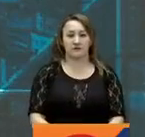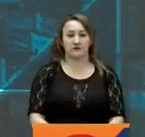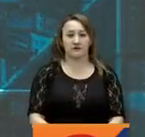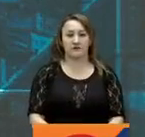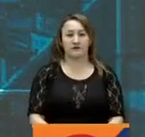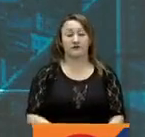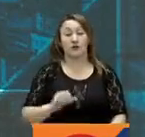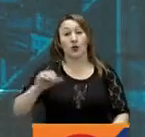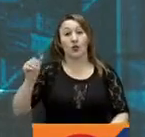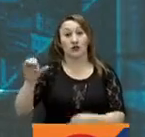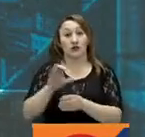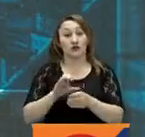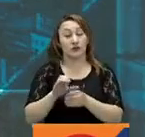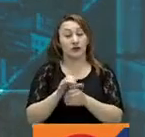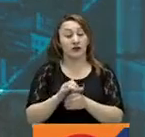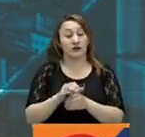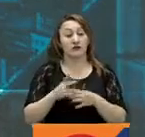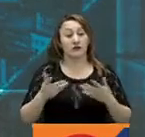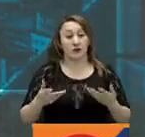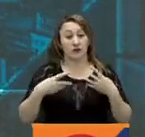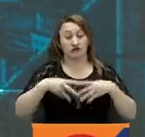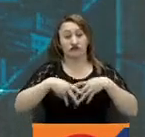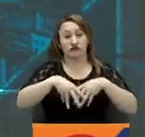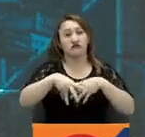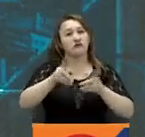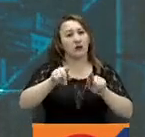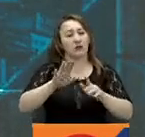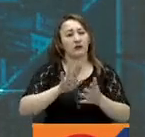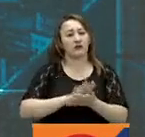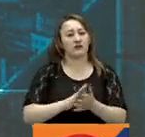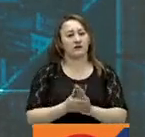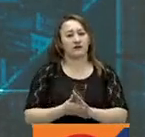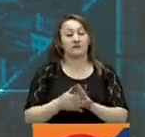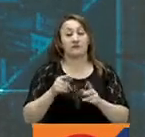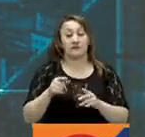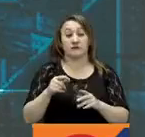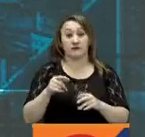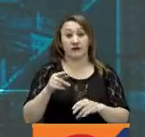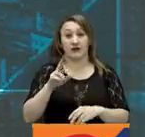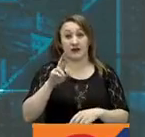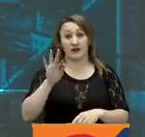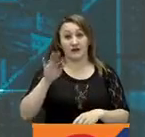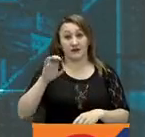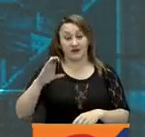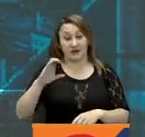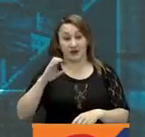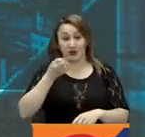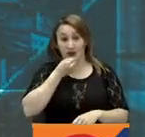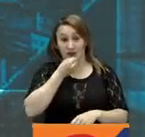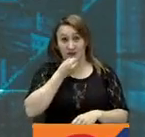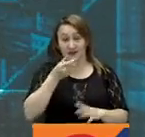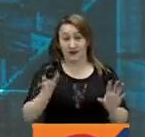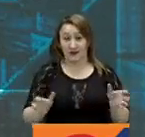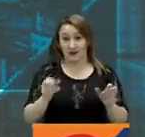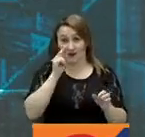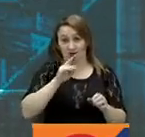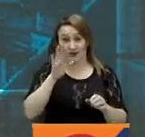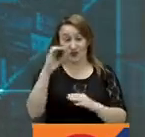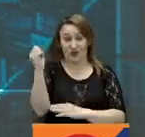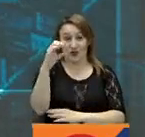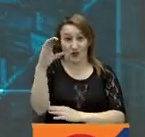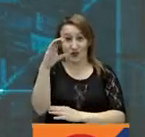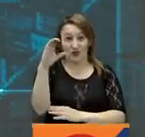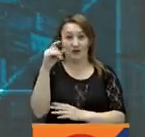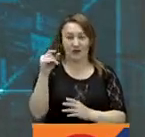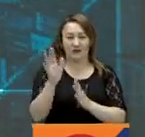En otras ciudades del país, las manifestaciones también fueron pacíficas. Periodistas de RTVC Noticias y Radio Nacional de Colombia nos cuentan cómo se desarrolló la